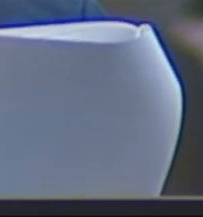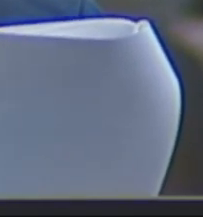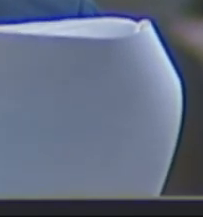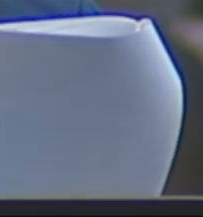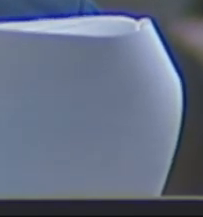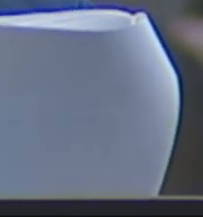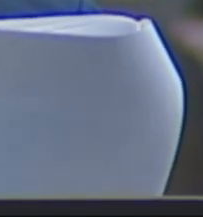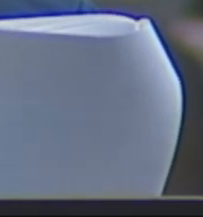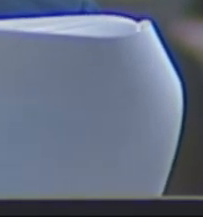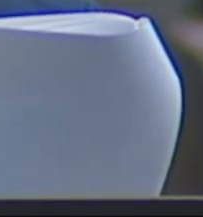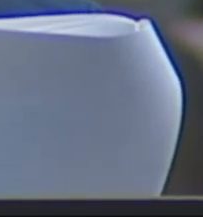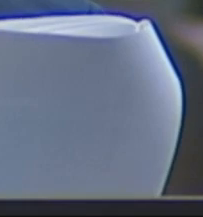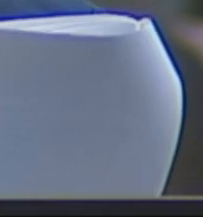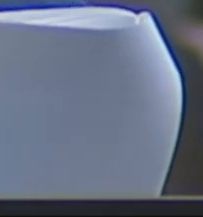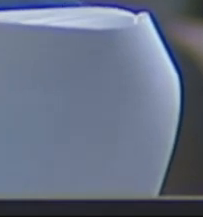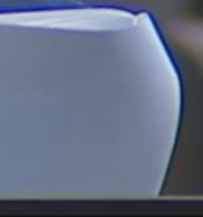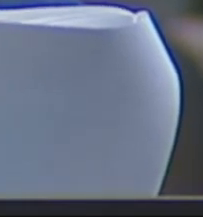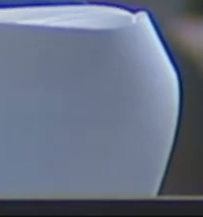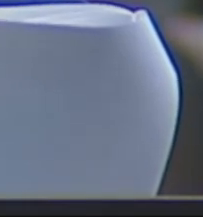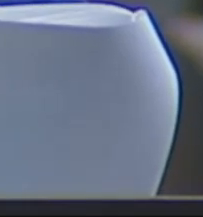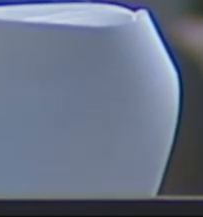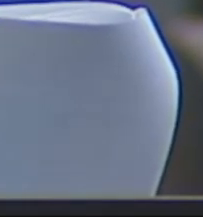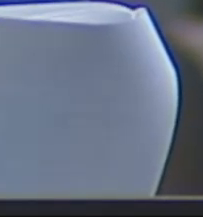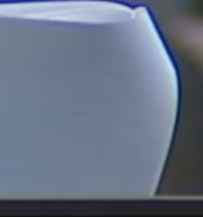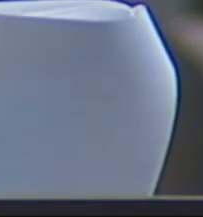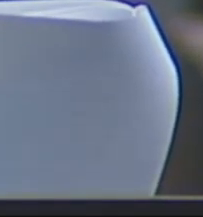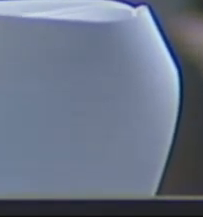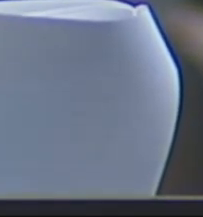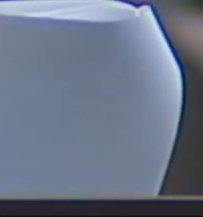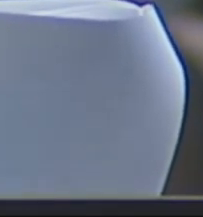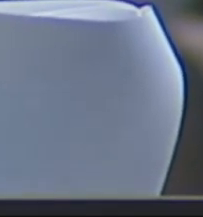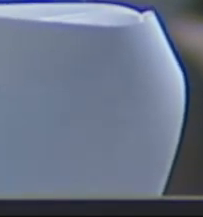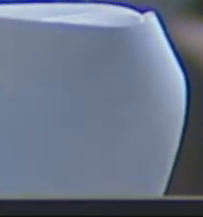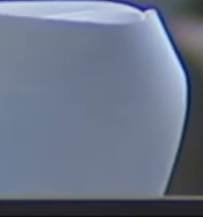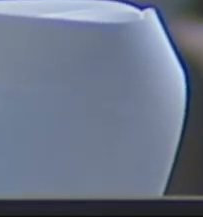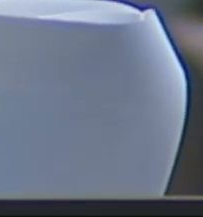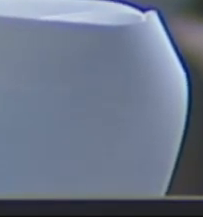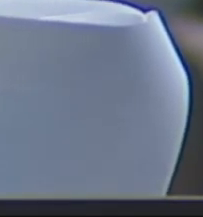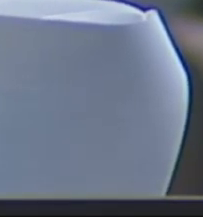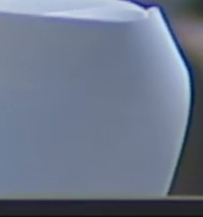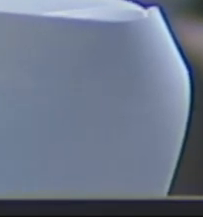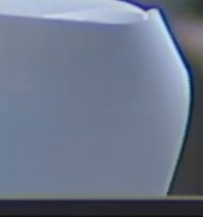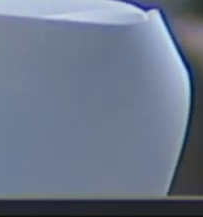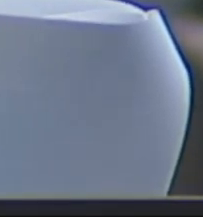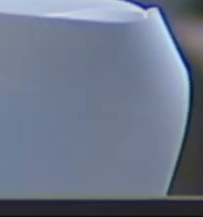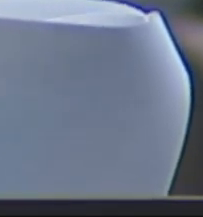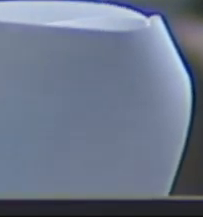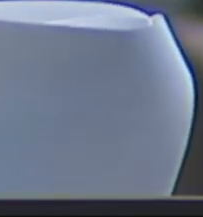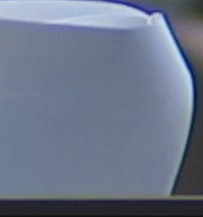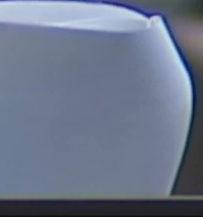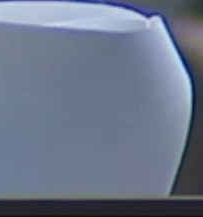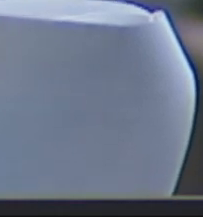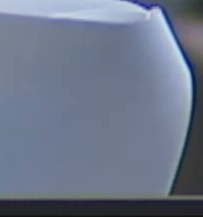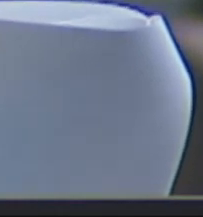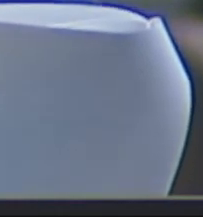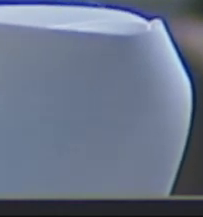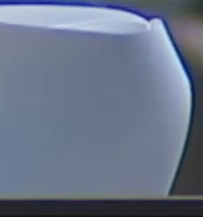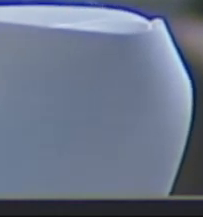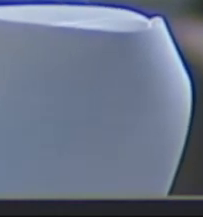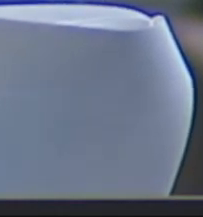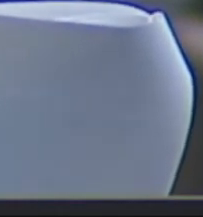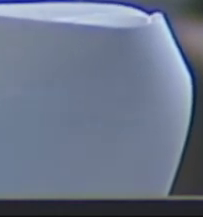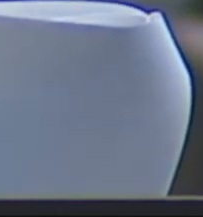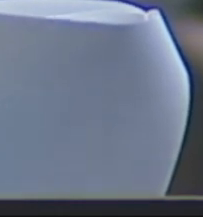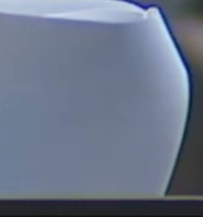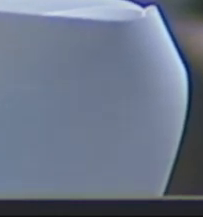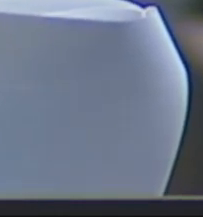los principios y normas de la Carta Olímpica, del Código Mundial de Antidopaje y de las disposiciones del Comité Olímpico Internacional para